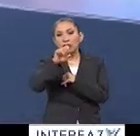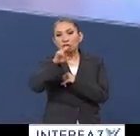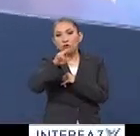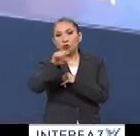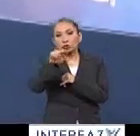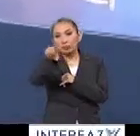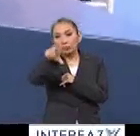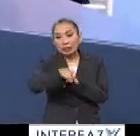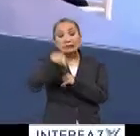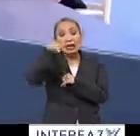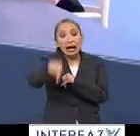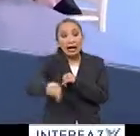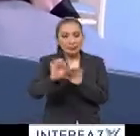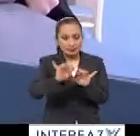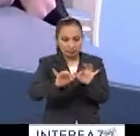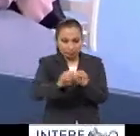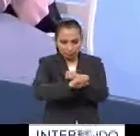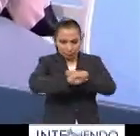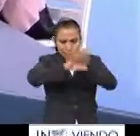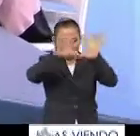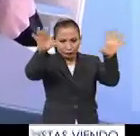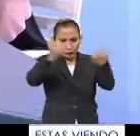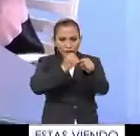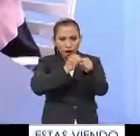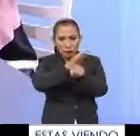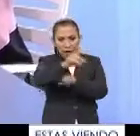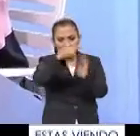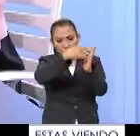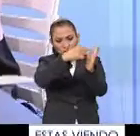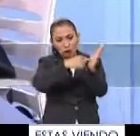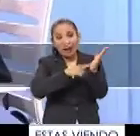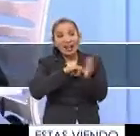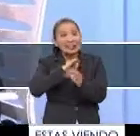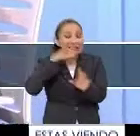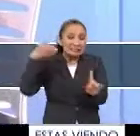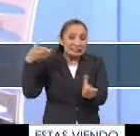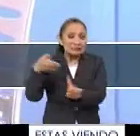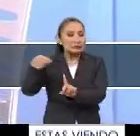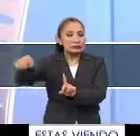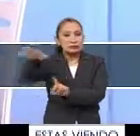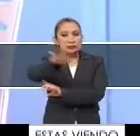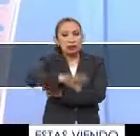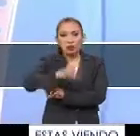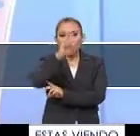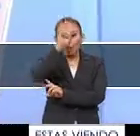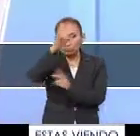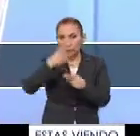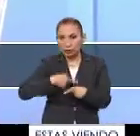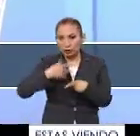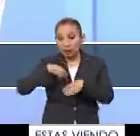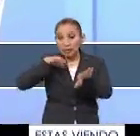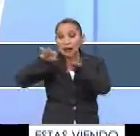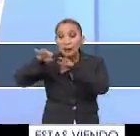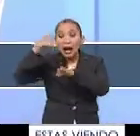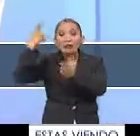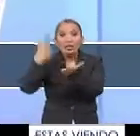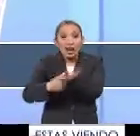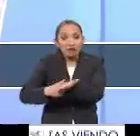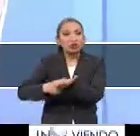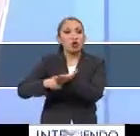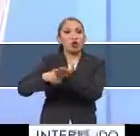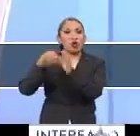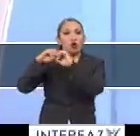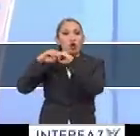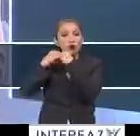www.flaxo.edu.mx, y allí podrán encontrar todos los datos. Digamos, está dirigido específicamente a dos personas que trabajen en